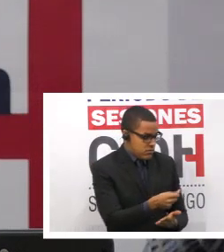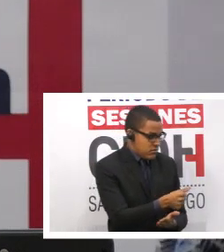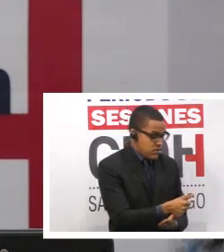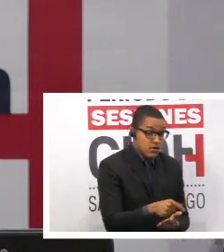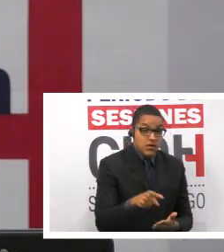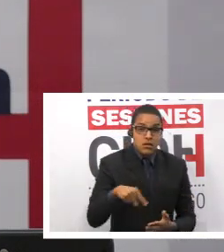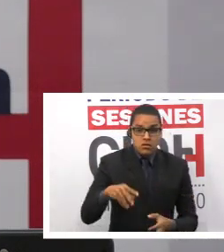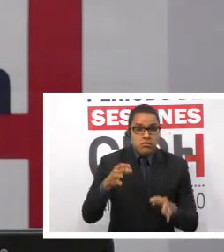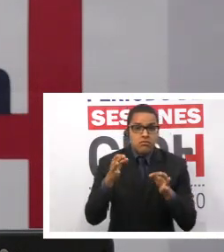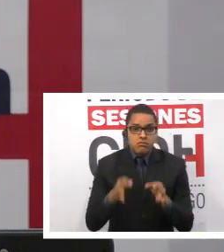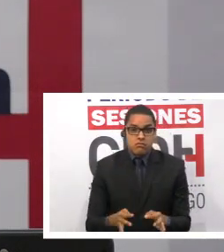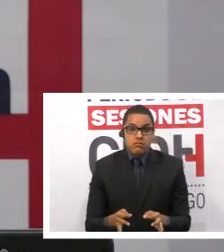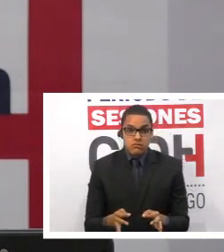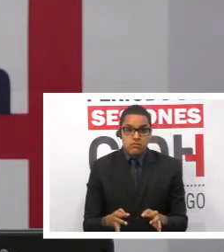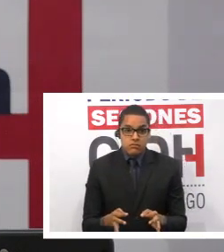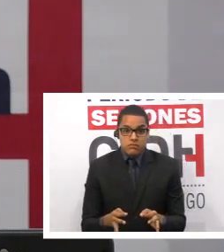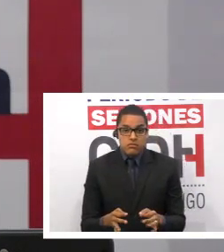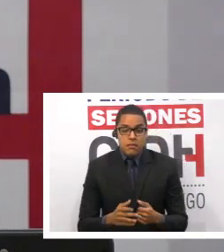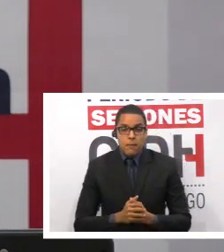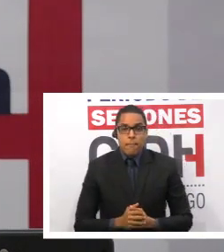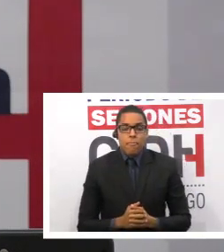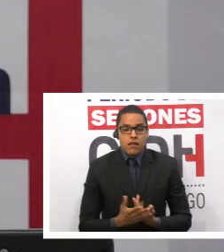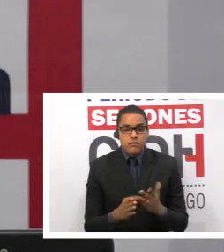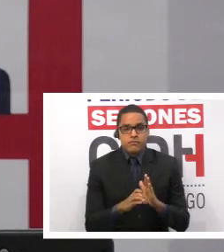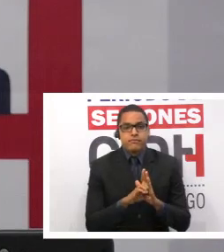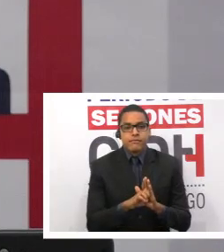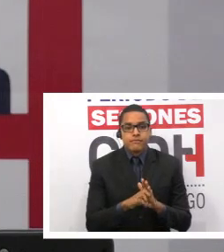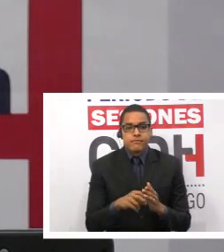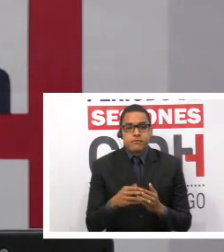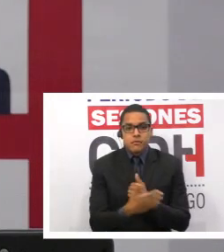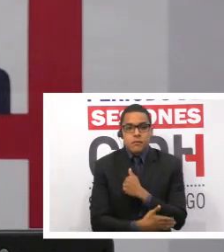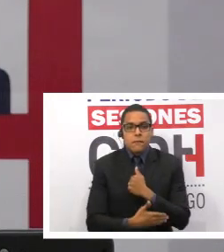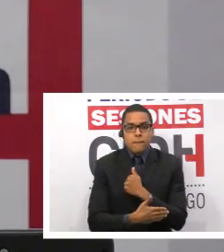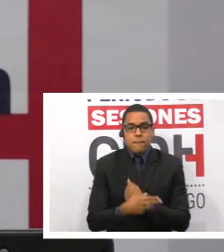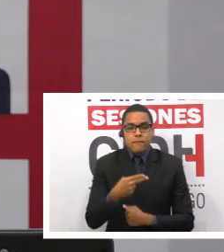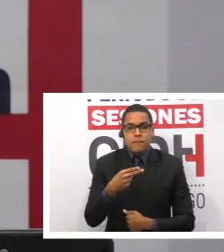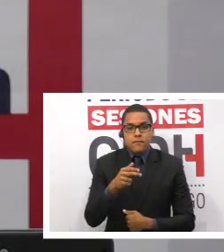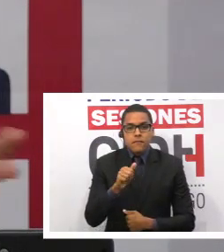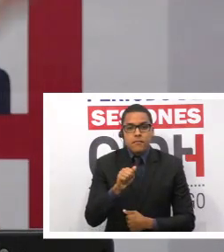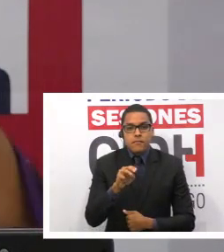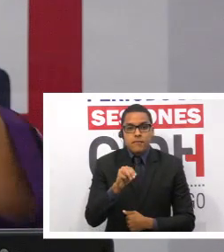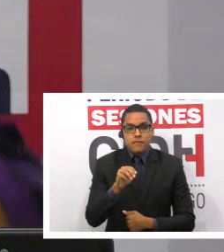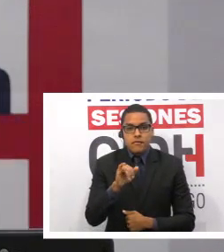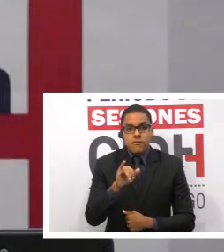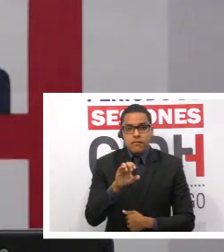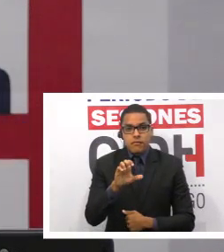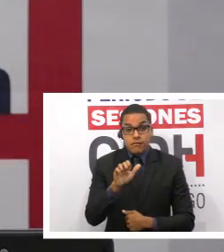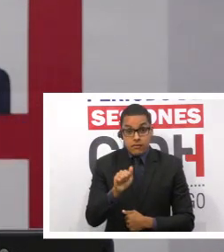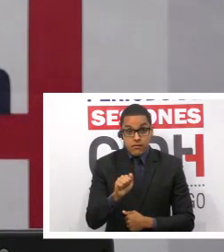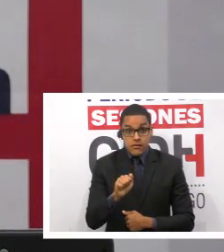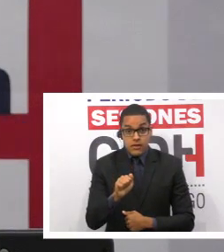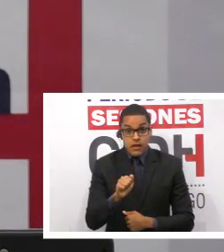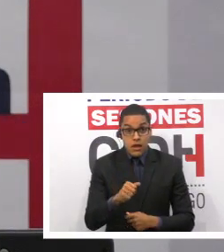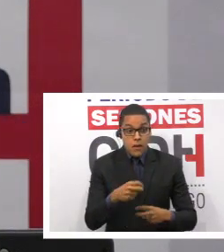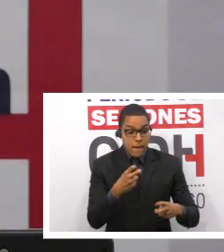en crisis en gloria de ínfimos doble